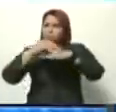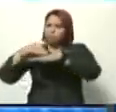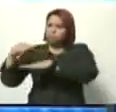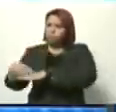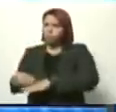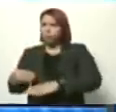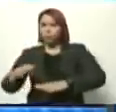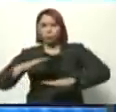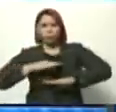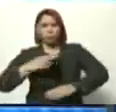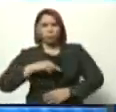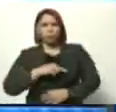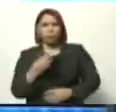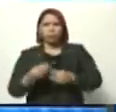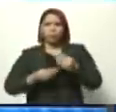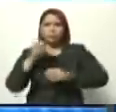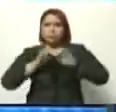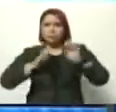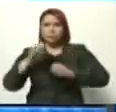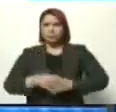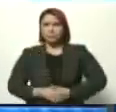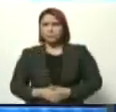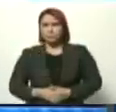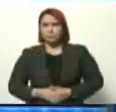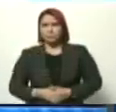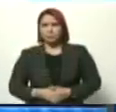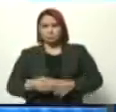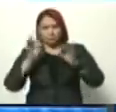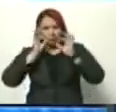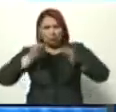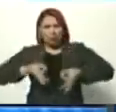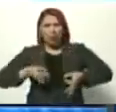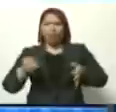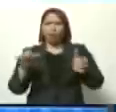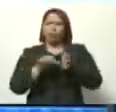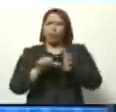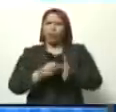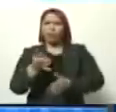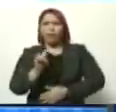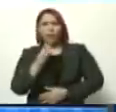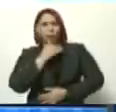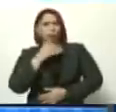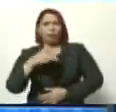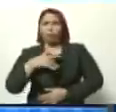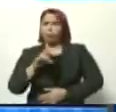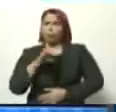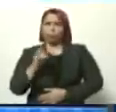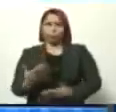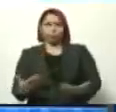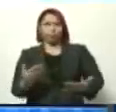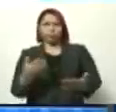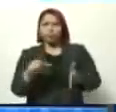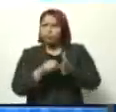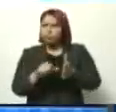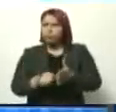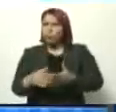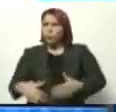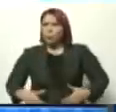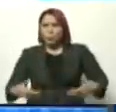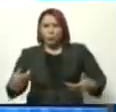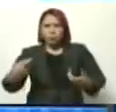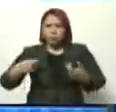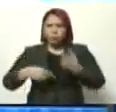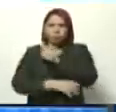qué hemos fallado nosotros? ¿Dónde ha habido indolencia? ¿Dónde ha habido burocratismo? ¿Dónde ha habido